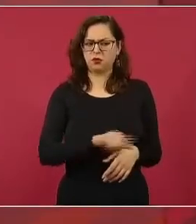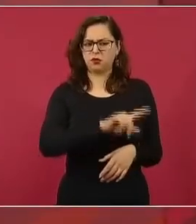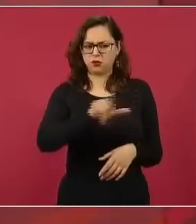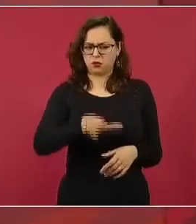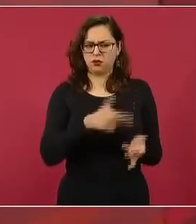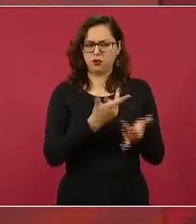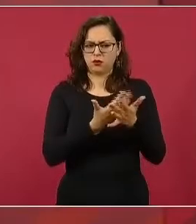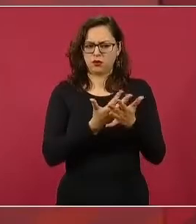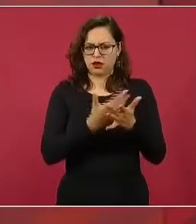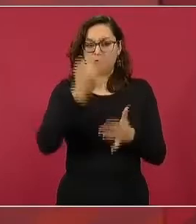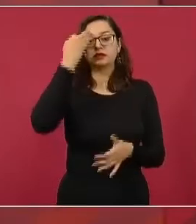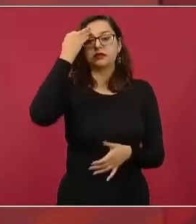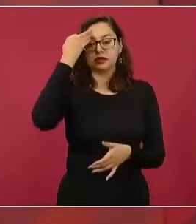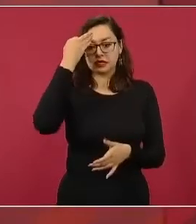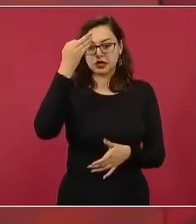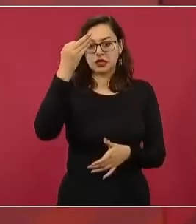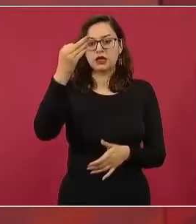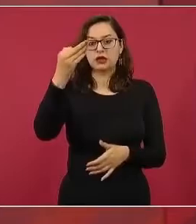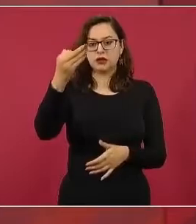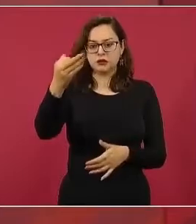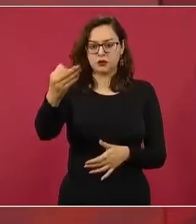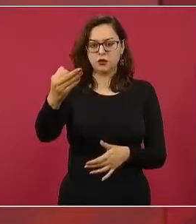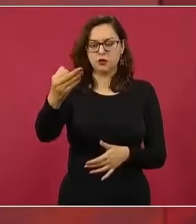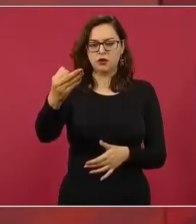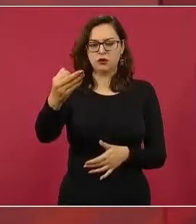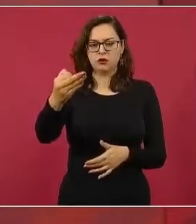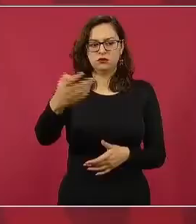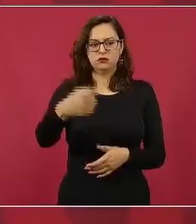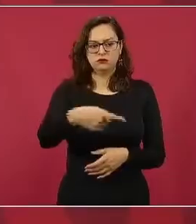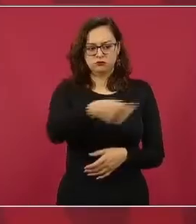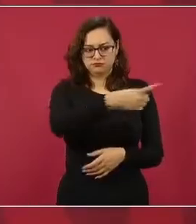a ofrecerme disculpa.